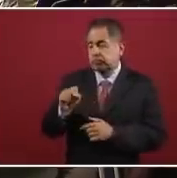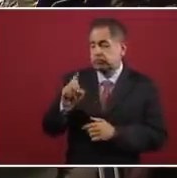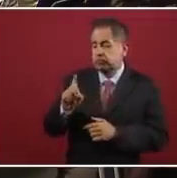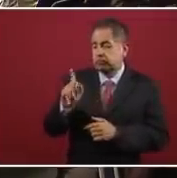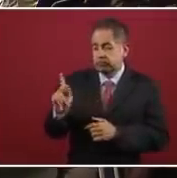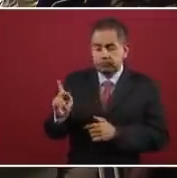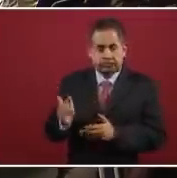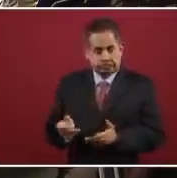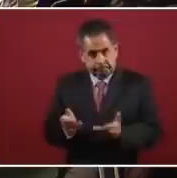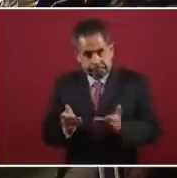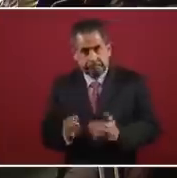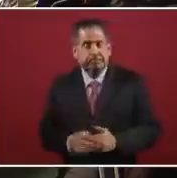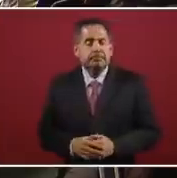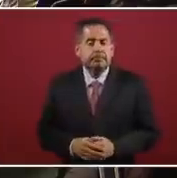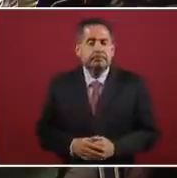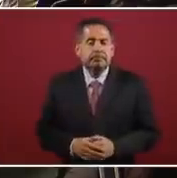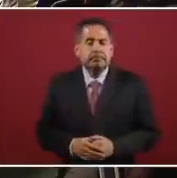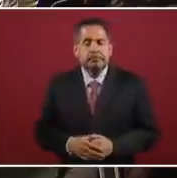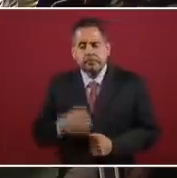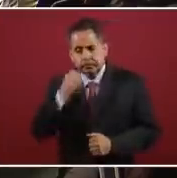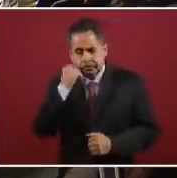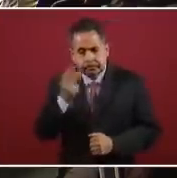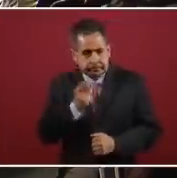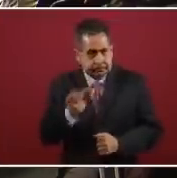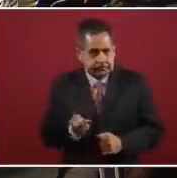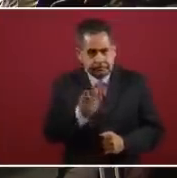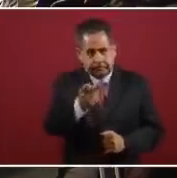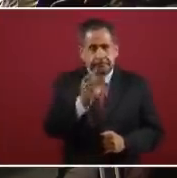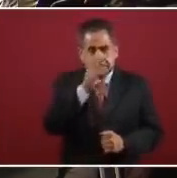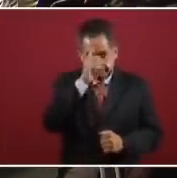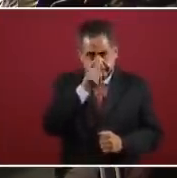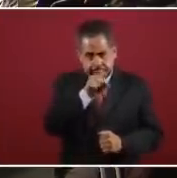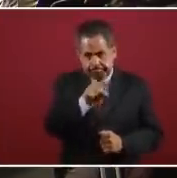Análisis Económico. Yo quisiera preguntarles